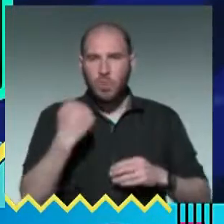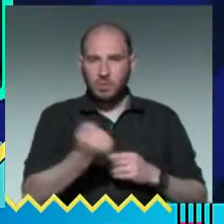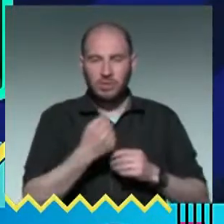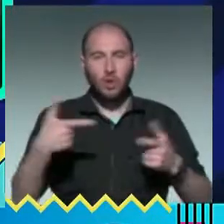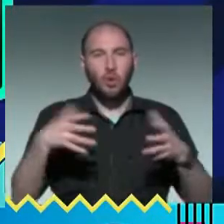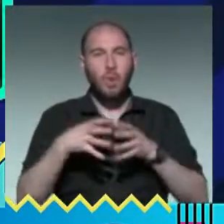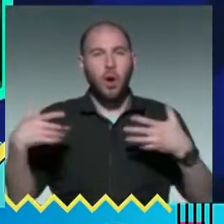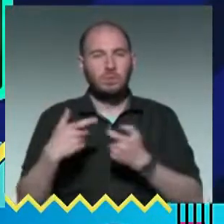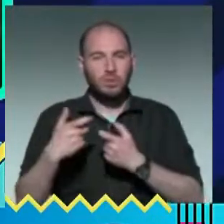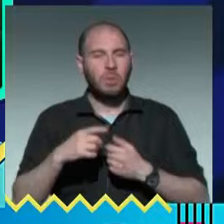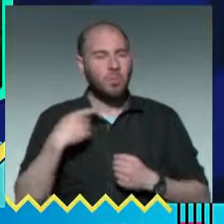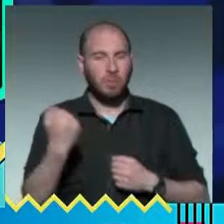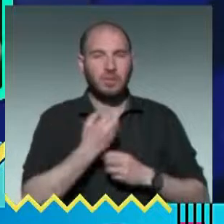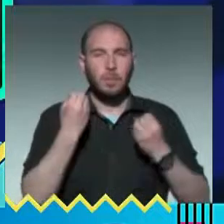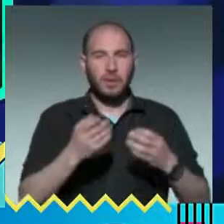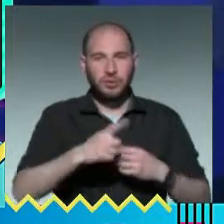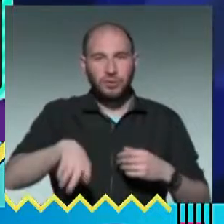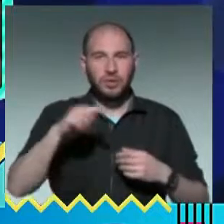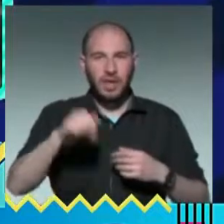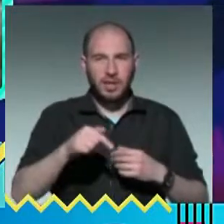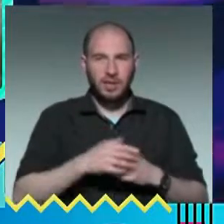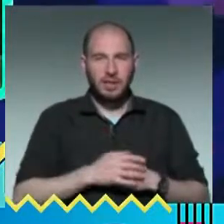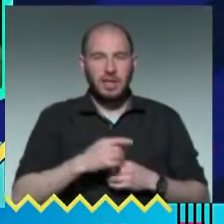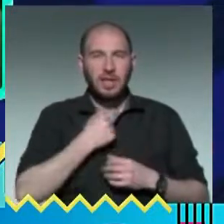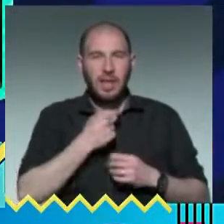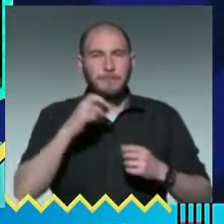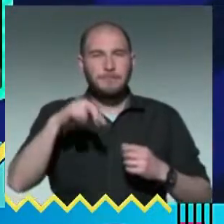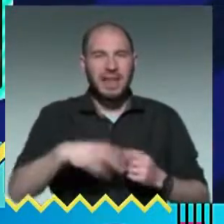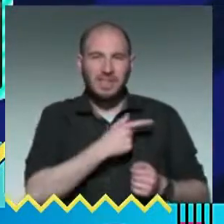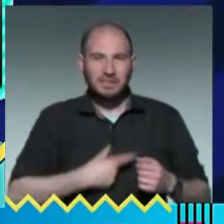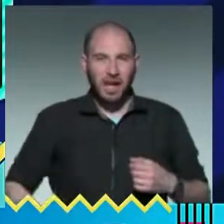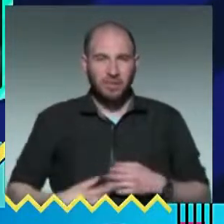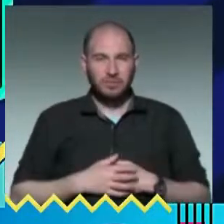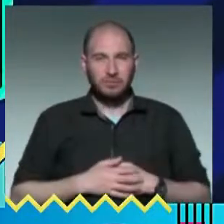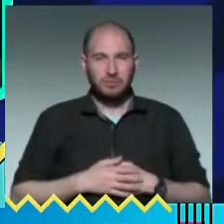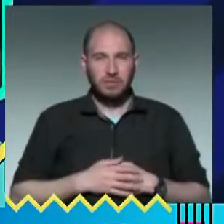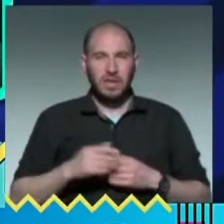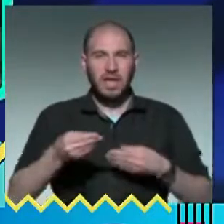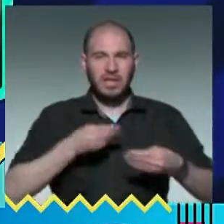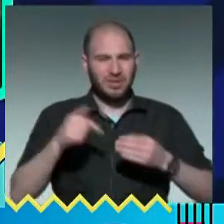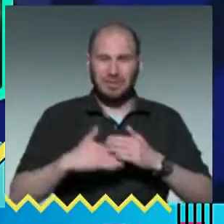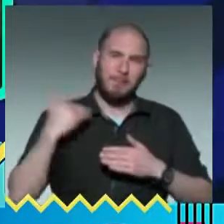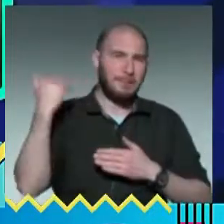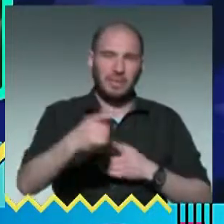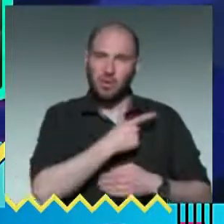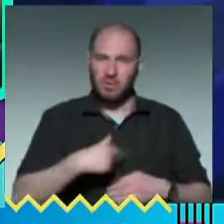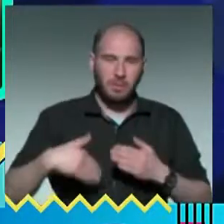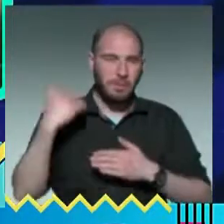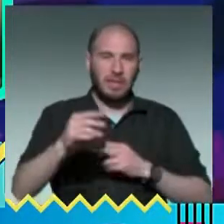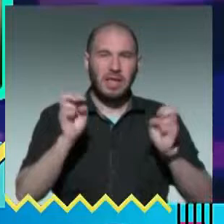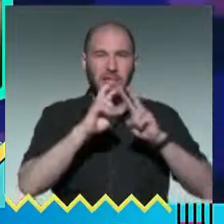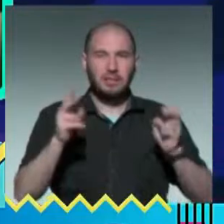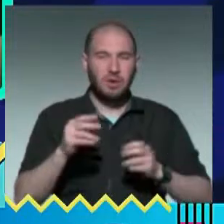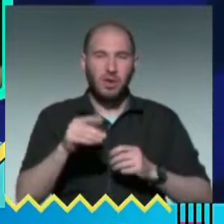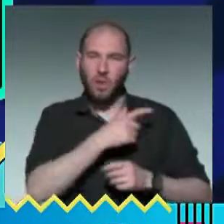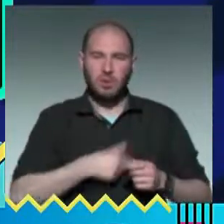la oposición, es importante porque nosotros acá estamos tratando de plantear una política de Estado que exceda esta gestión, que exceda este gobierno, que no sea una cuestión